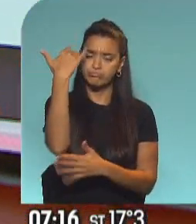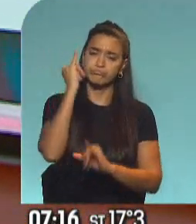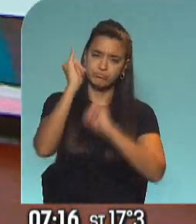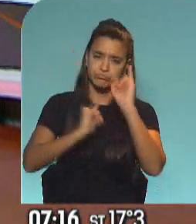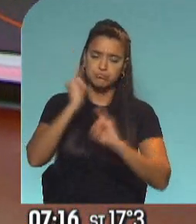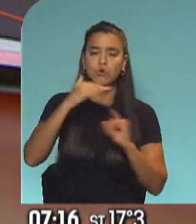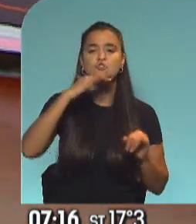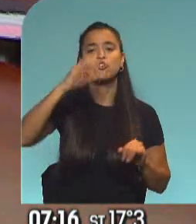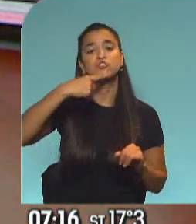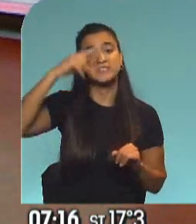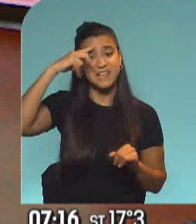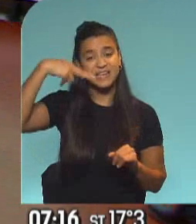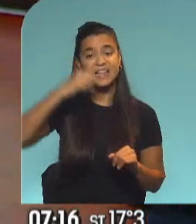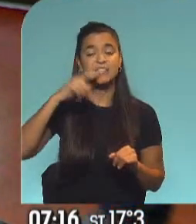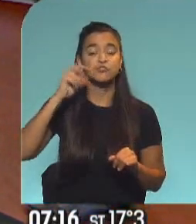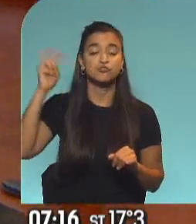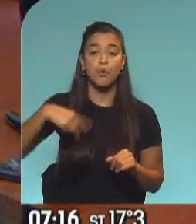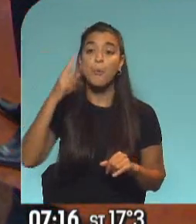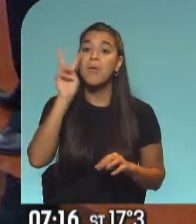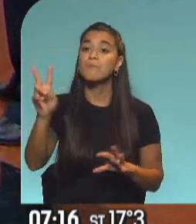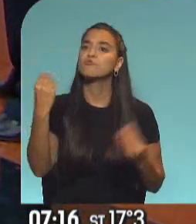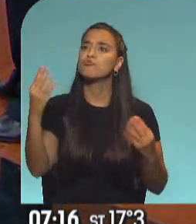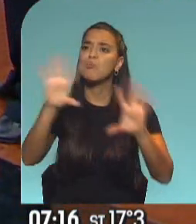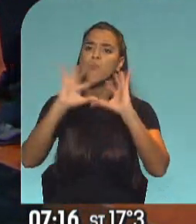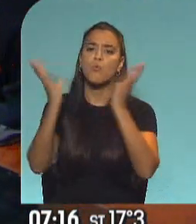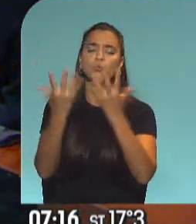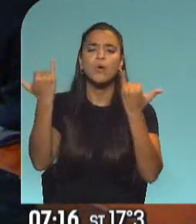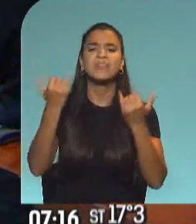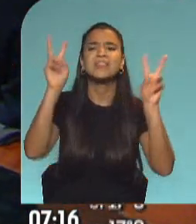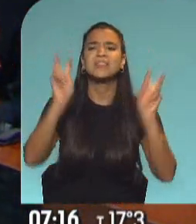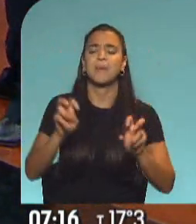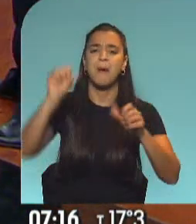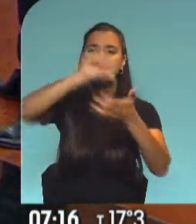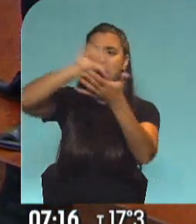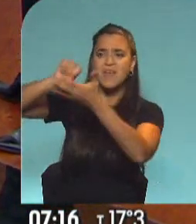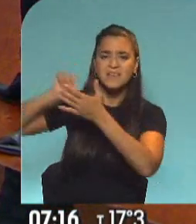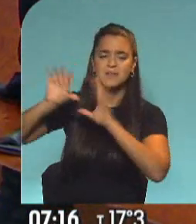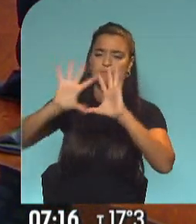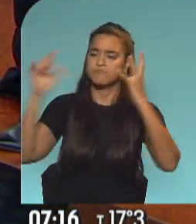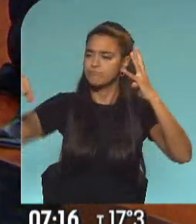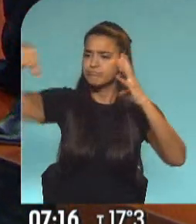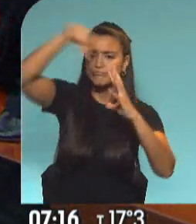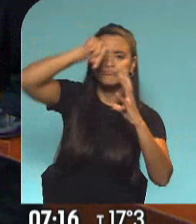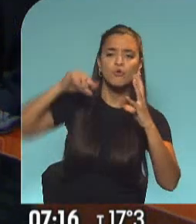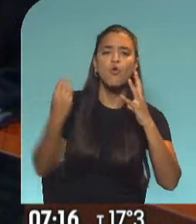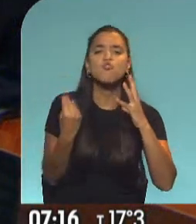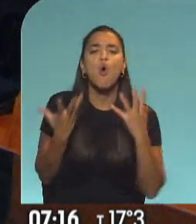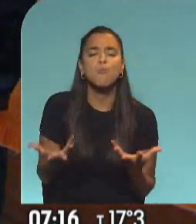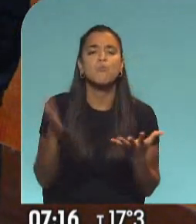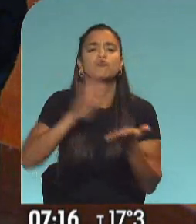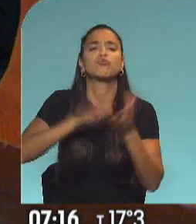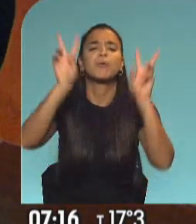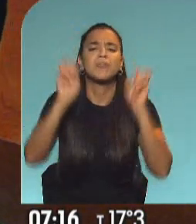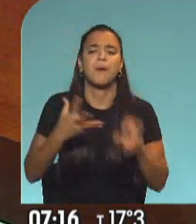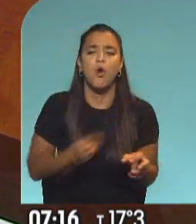con José Nathanson recorremos el planeta. ¿Cómo están las cuestiones en los diferentes países, en los diferentes continentes, José, en lo que tiene que ver con el aborto?